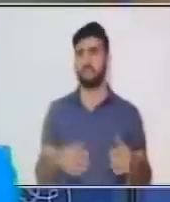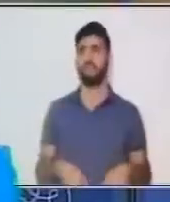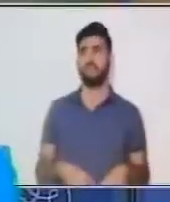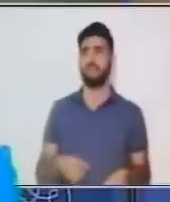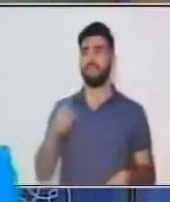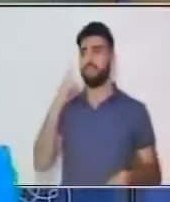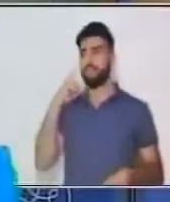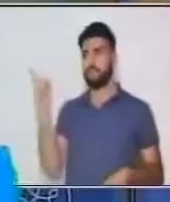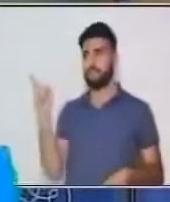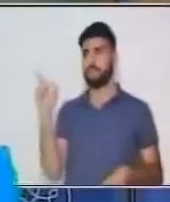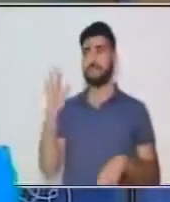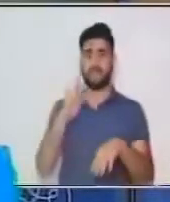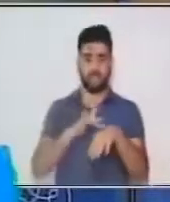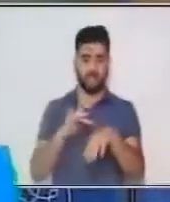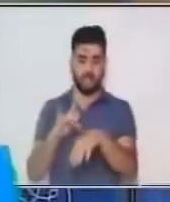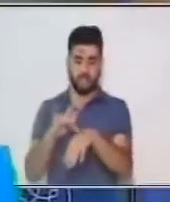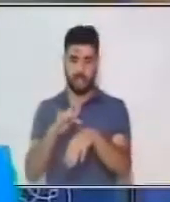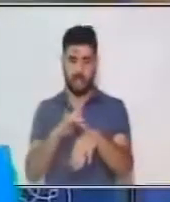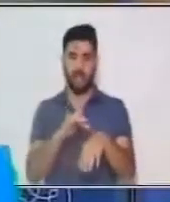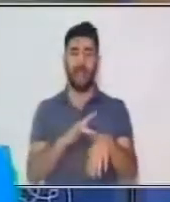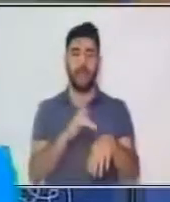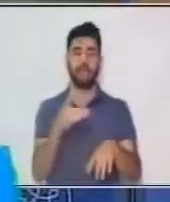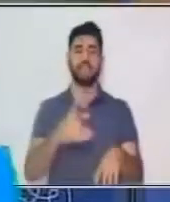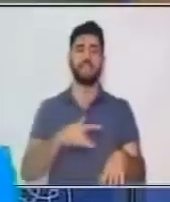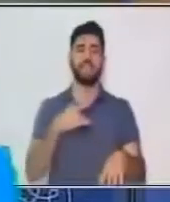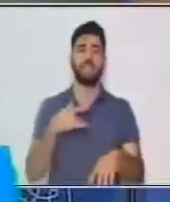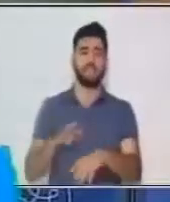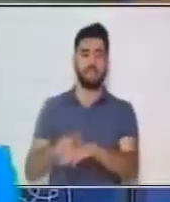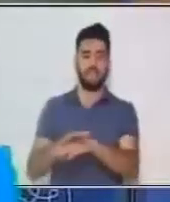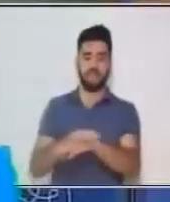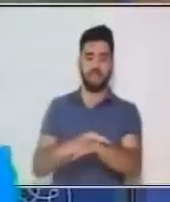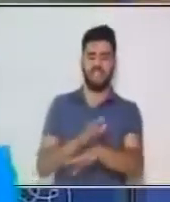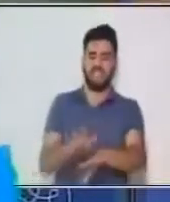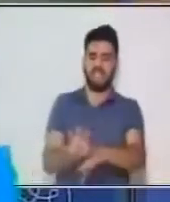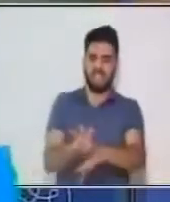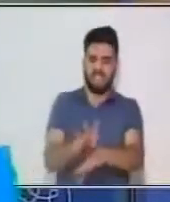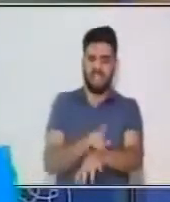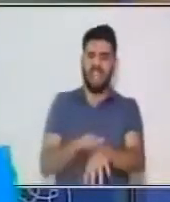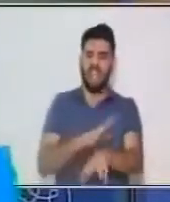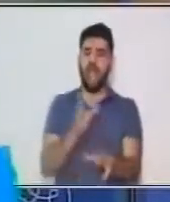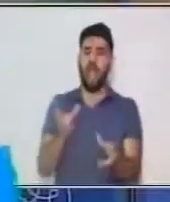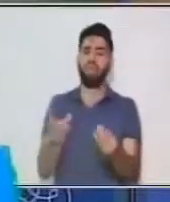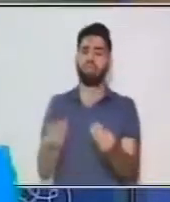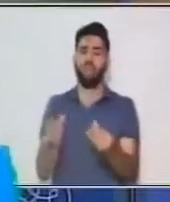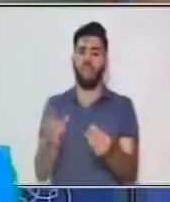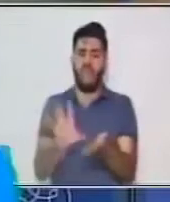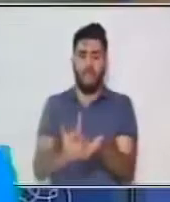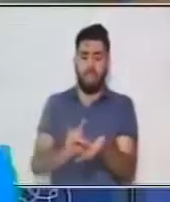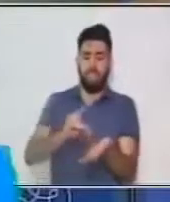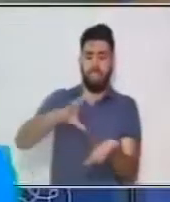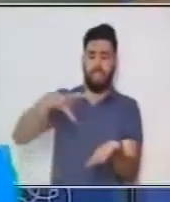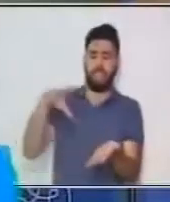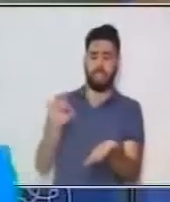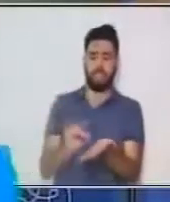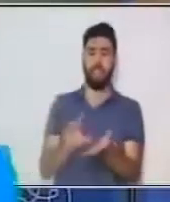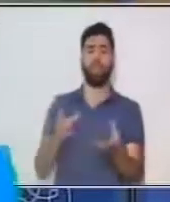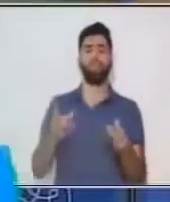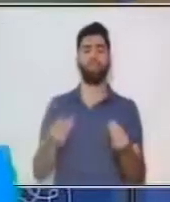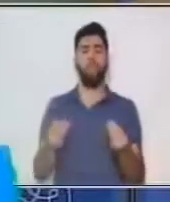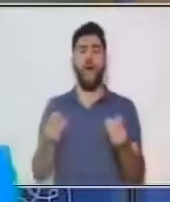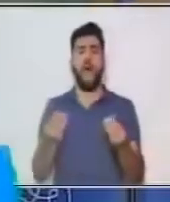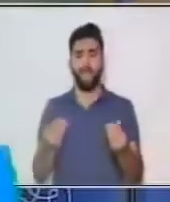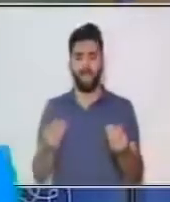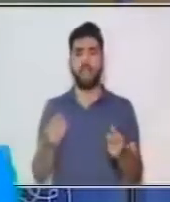tacto, con palabras que expresan texturas. Por ejemplo, áspero, viscoso, pegajoso, suave,